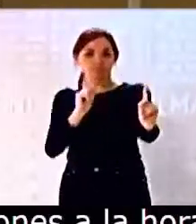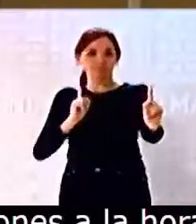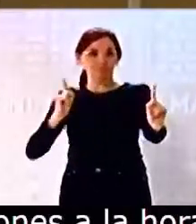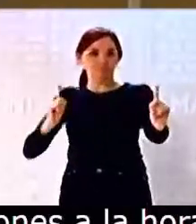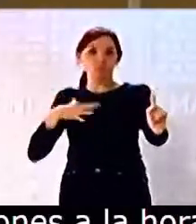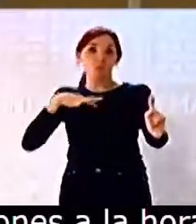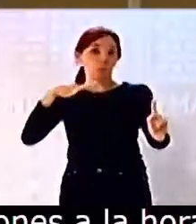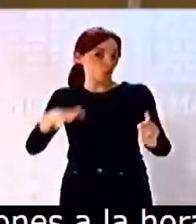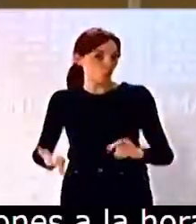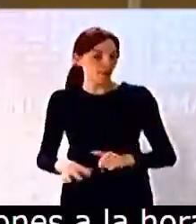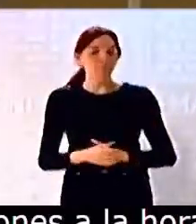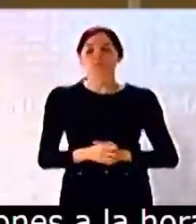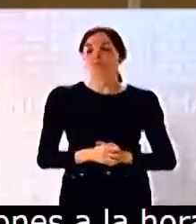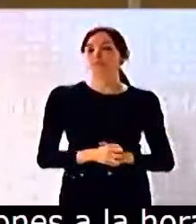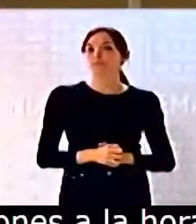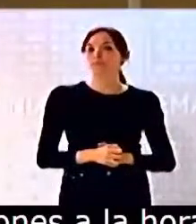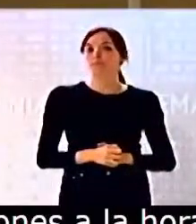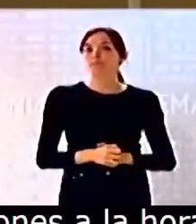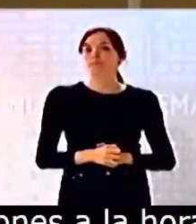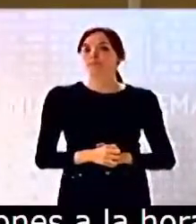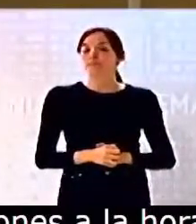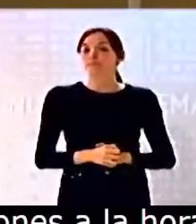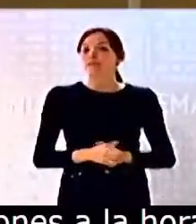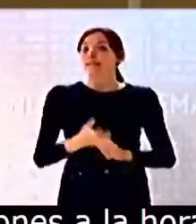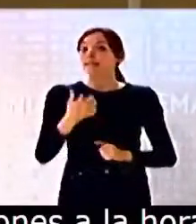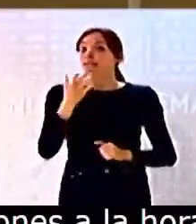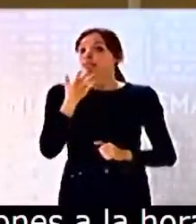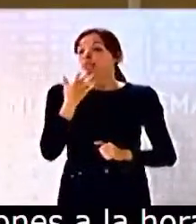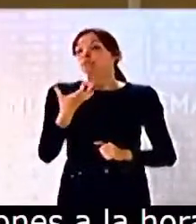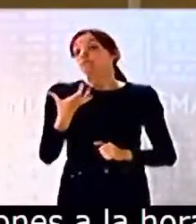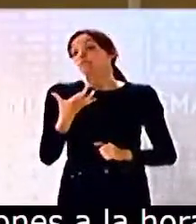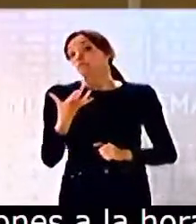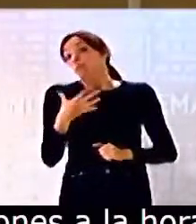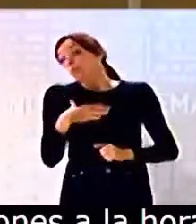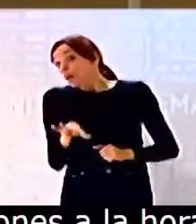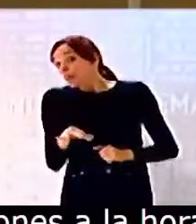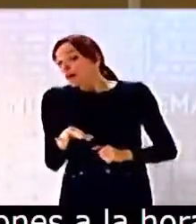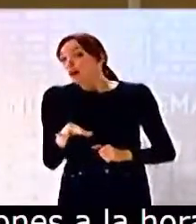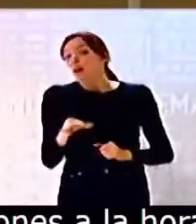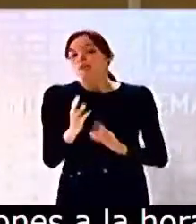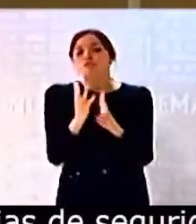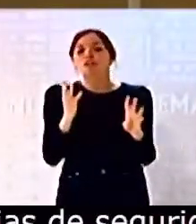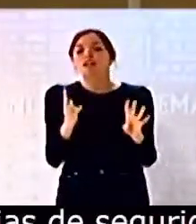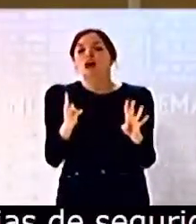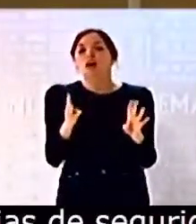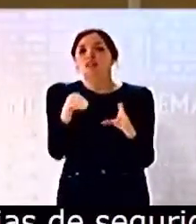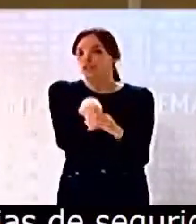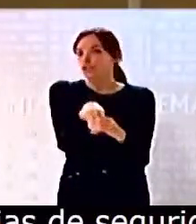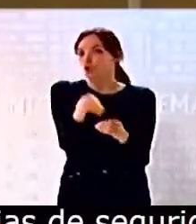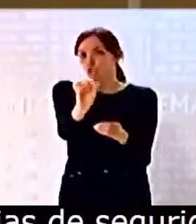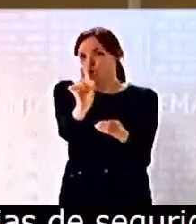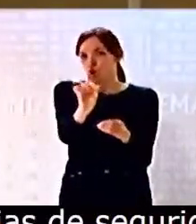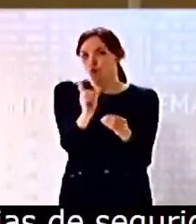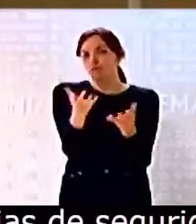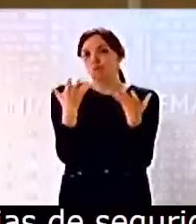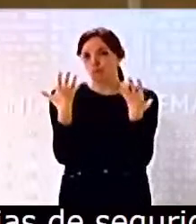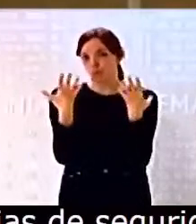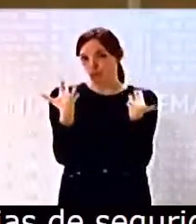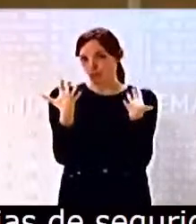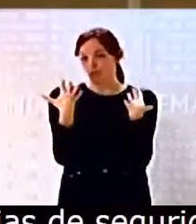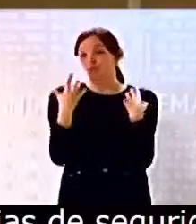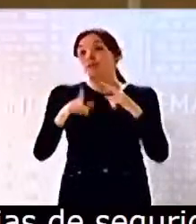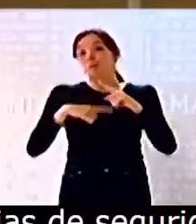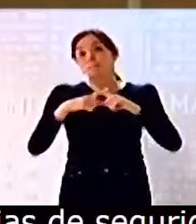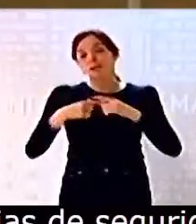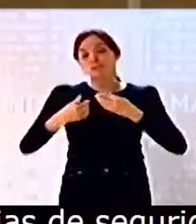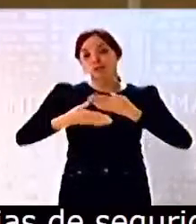que si pueden ser las filas sean exteriores, no sean interiores, y además que tengan una zona de entrada,